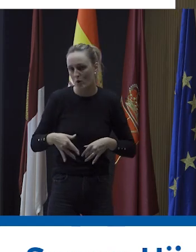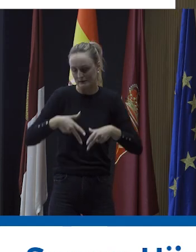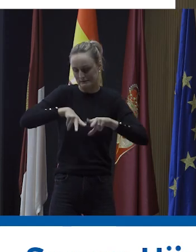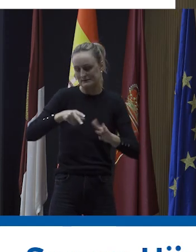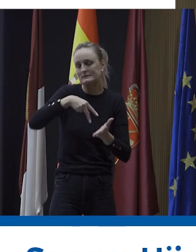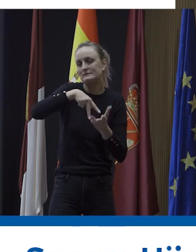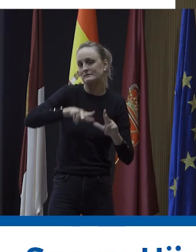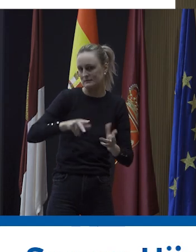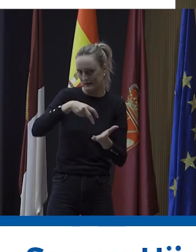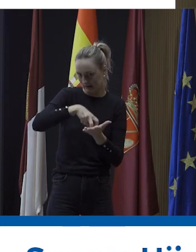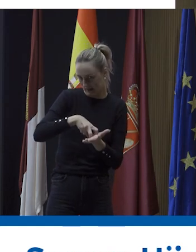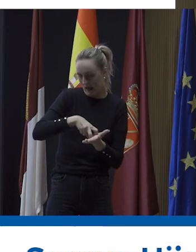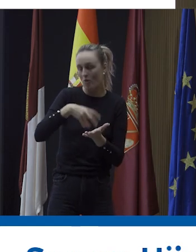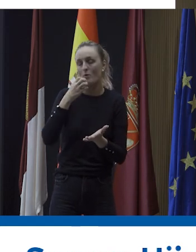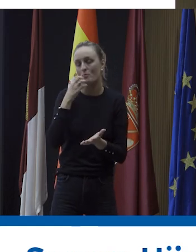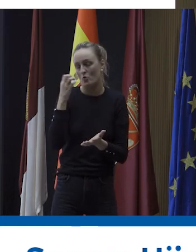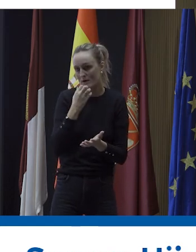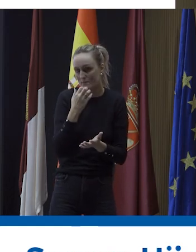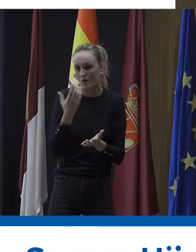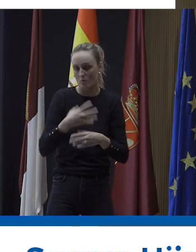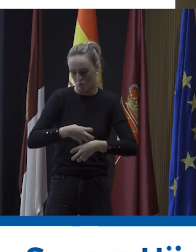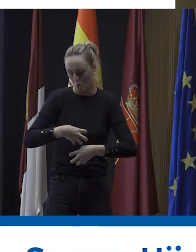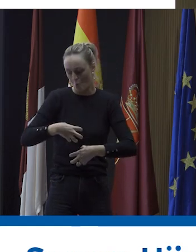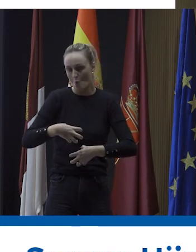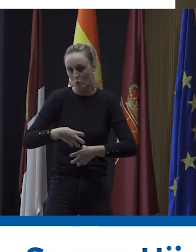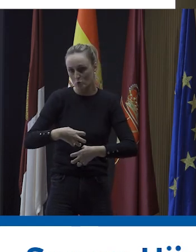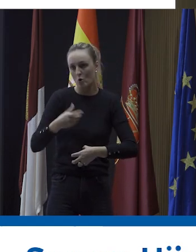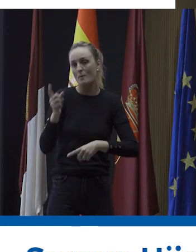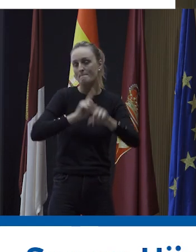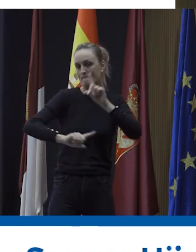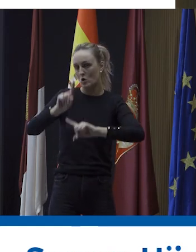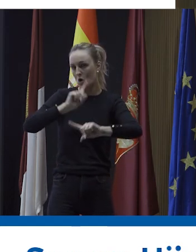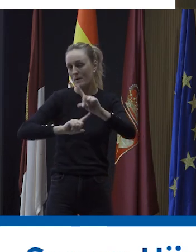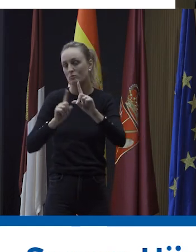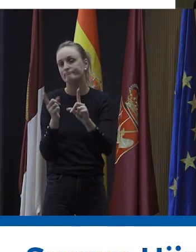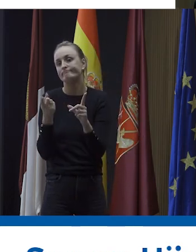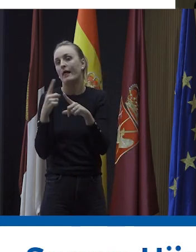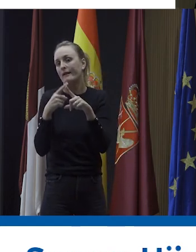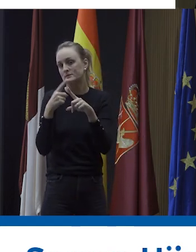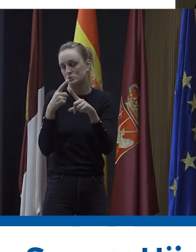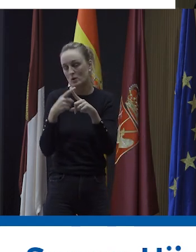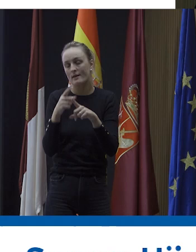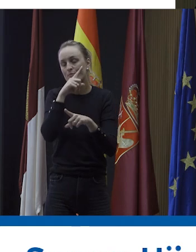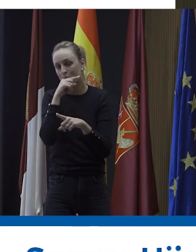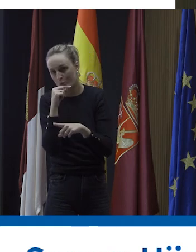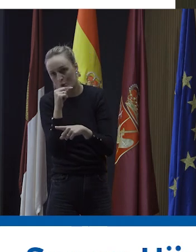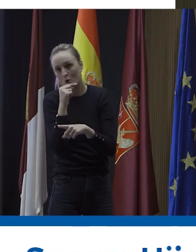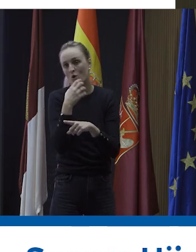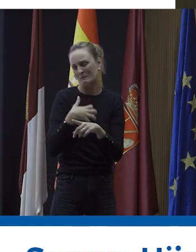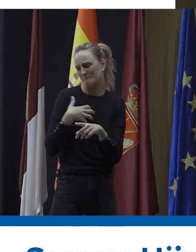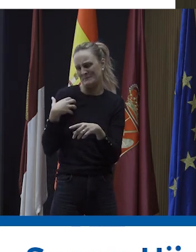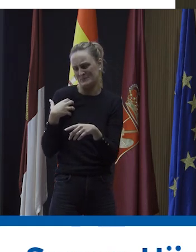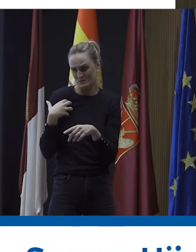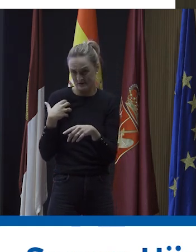un problema de bulto en la vagina, ¿vale? O problemas con las relaciones sexuales, dolor, molestias,